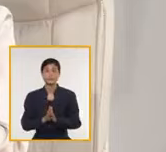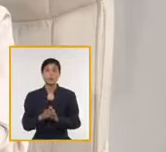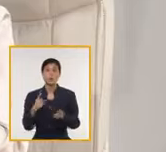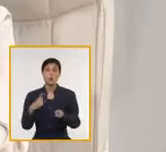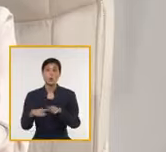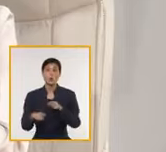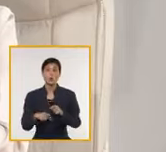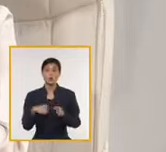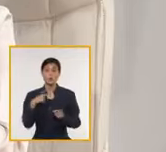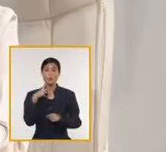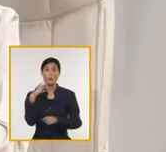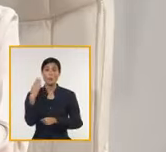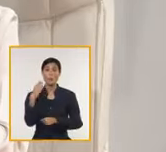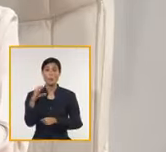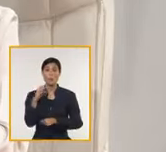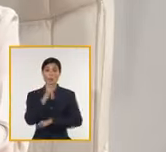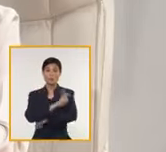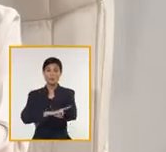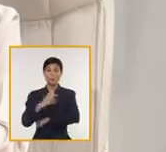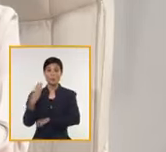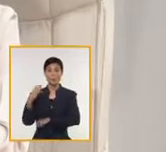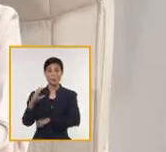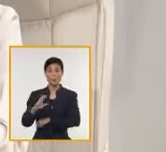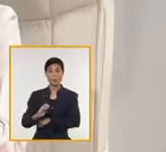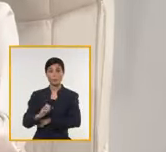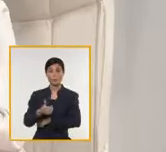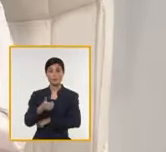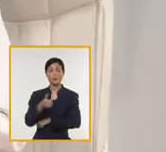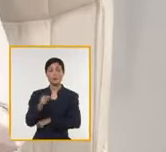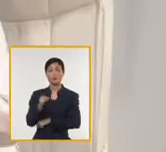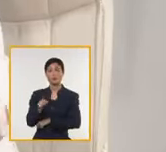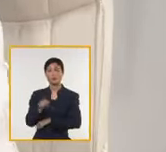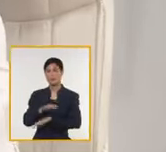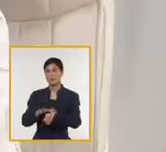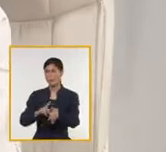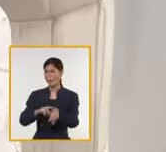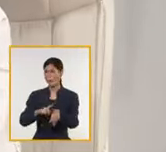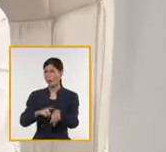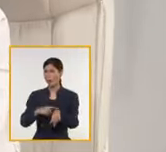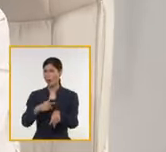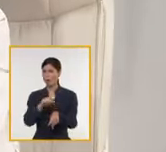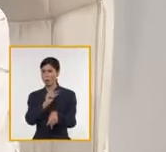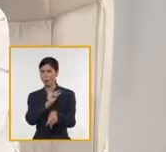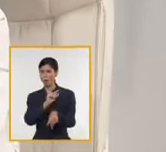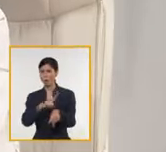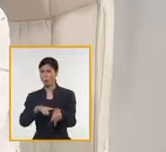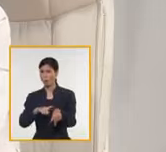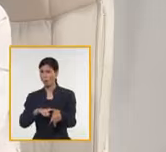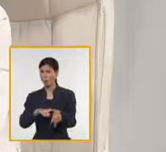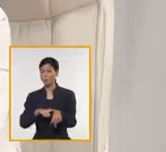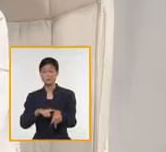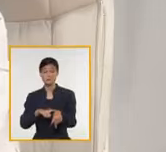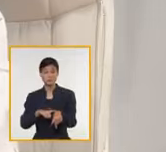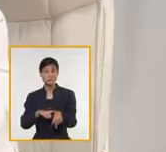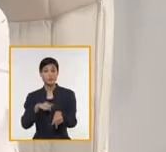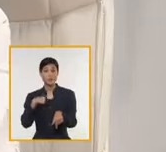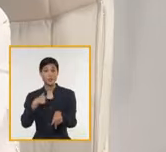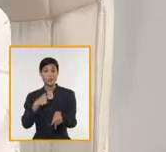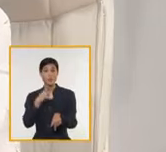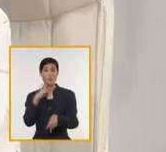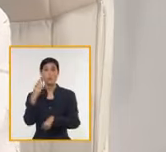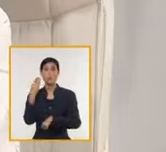de Colombia a través de su presidente Gustavo Petro, pero además durante las últimas horas no podemos olvidar que